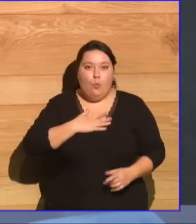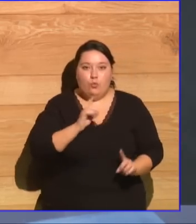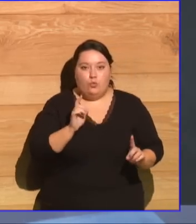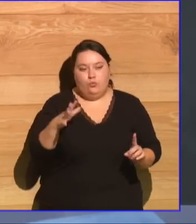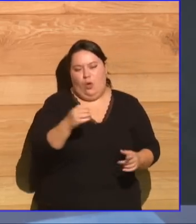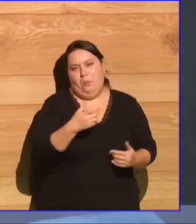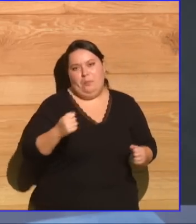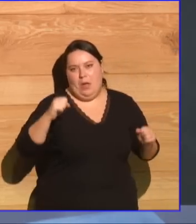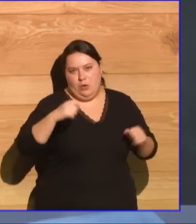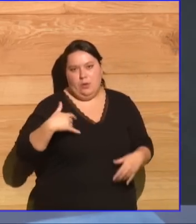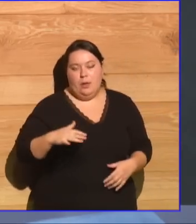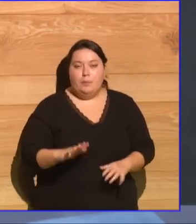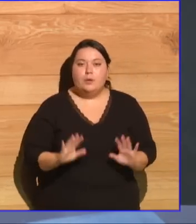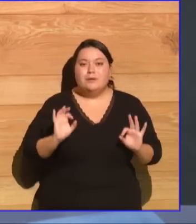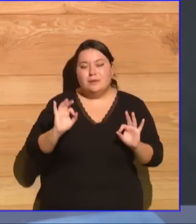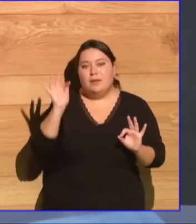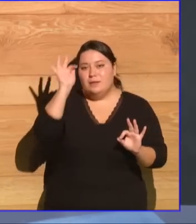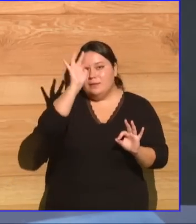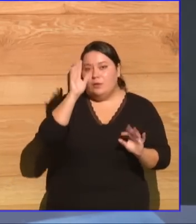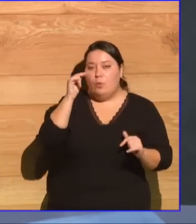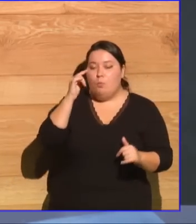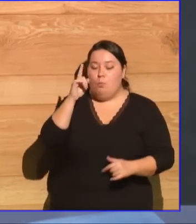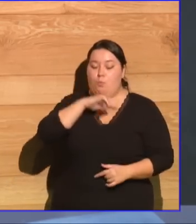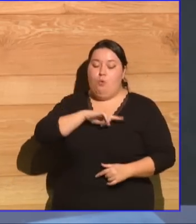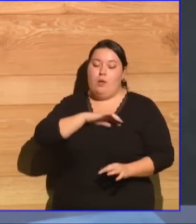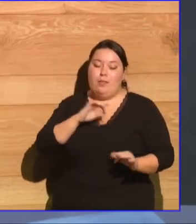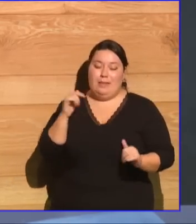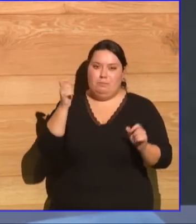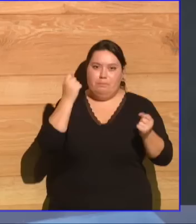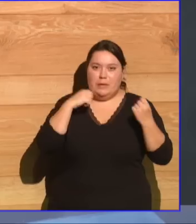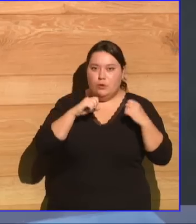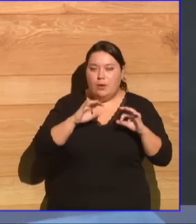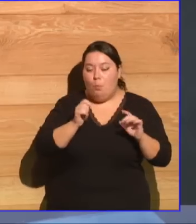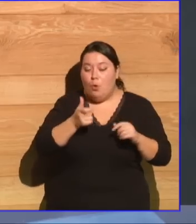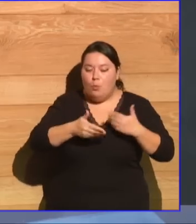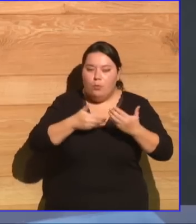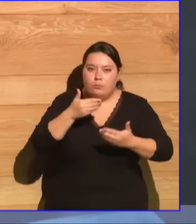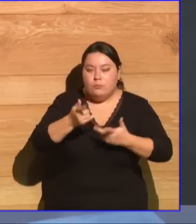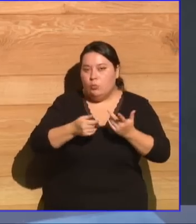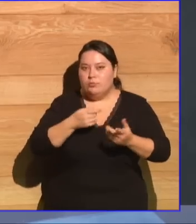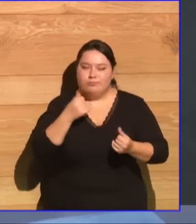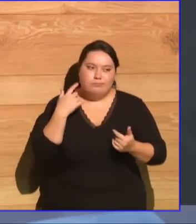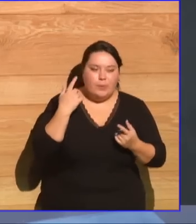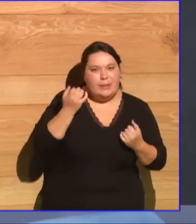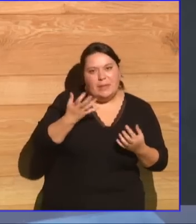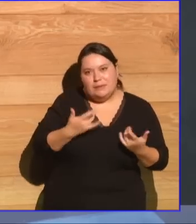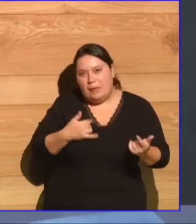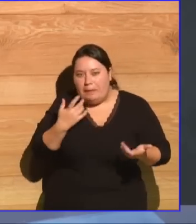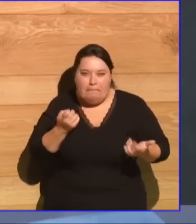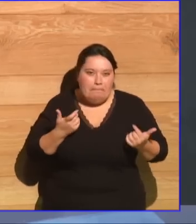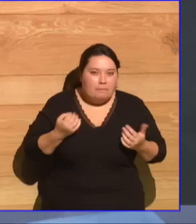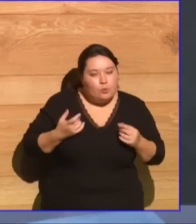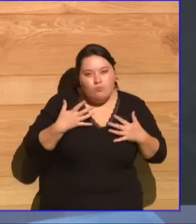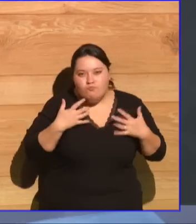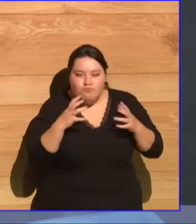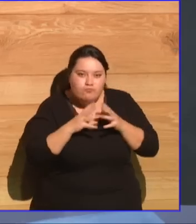todos mayores, sino en la teórica moral o ética del personaje, pero que poco a poco les va intrigando más y les hace